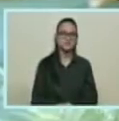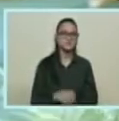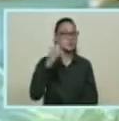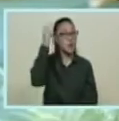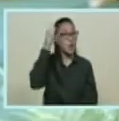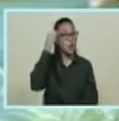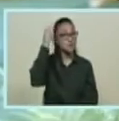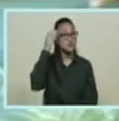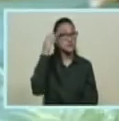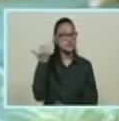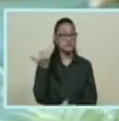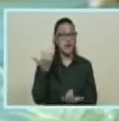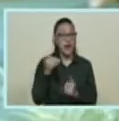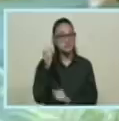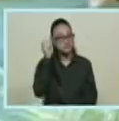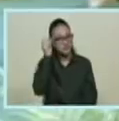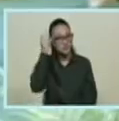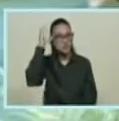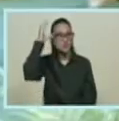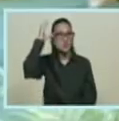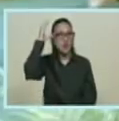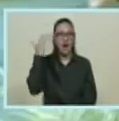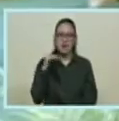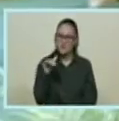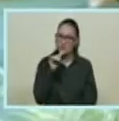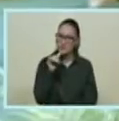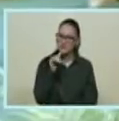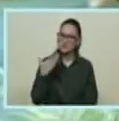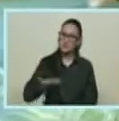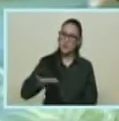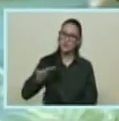Conciencia porque tiene conocimiento, información